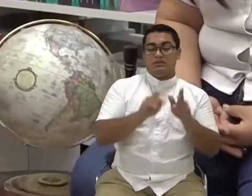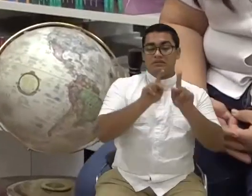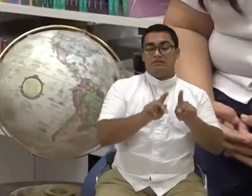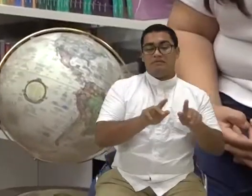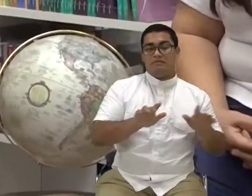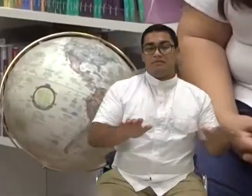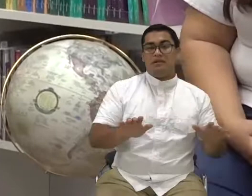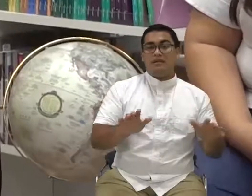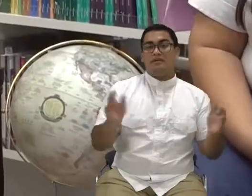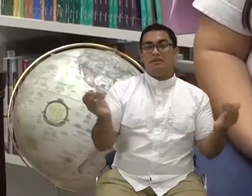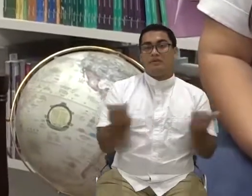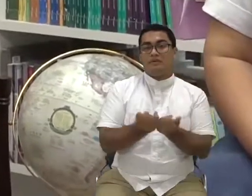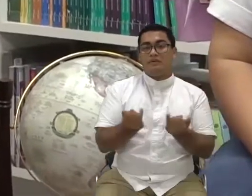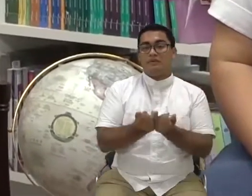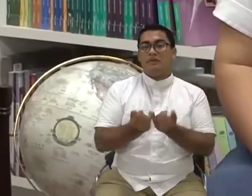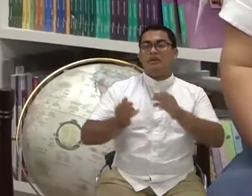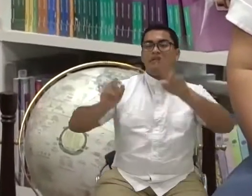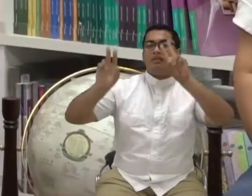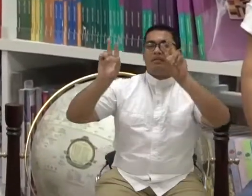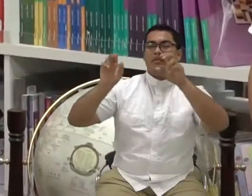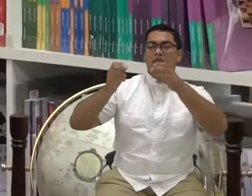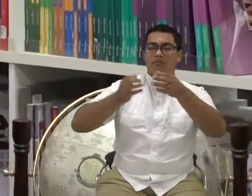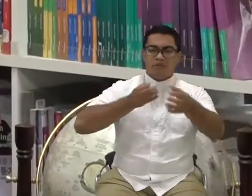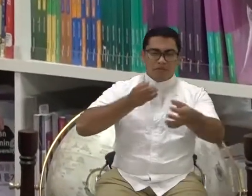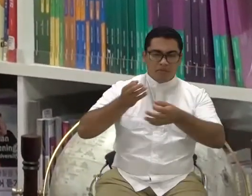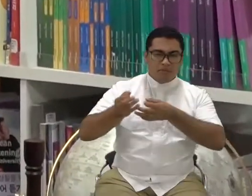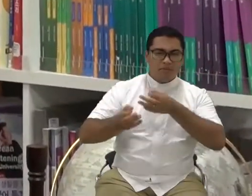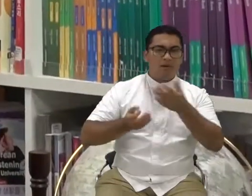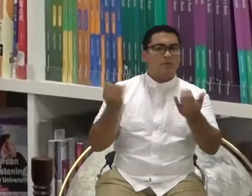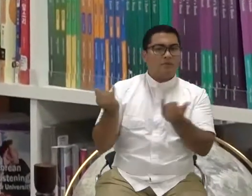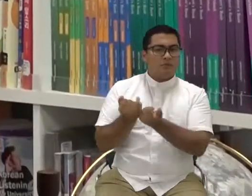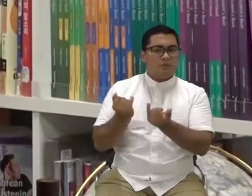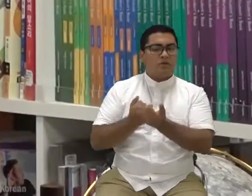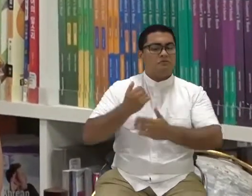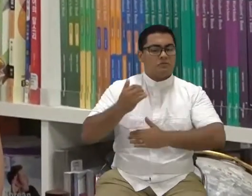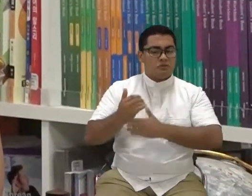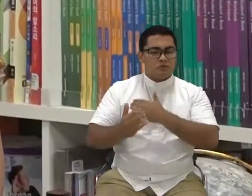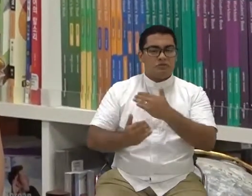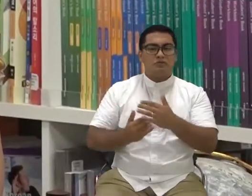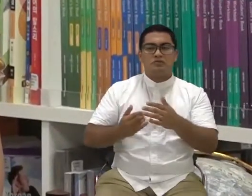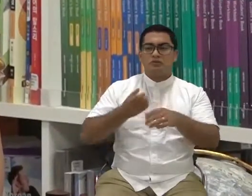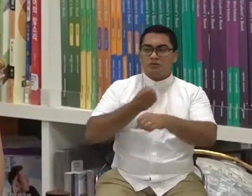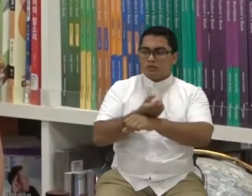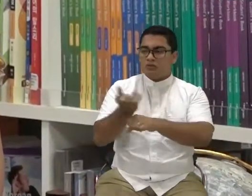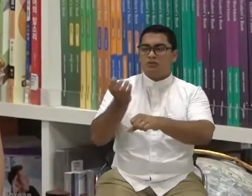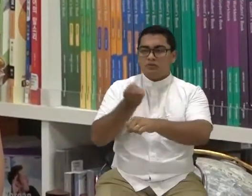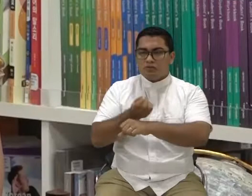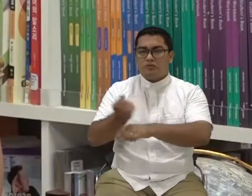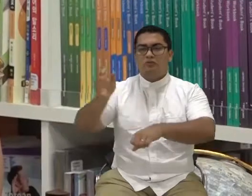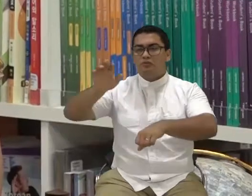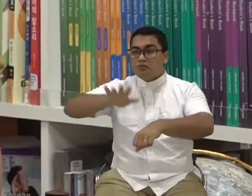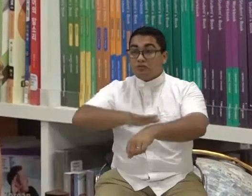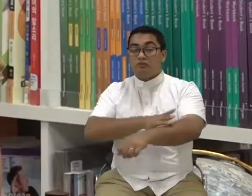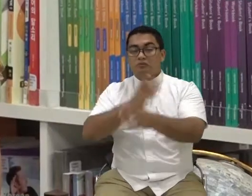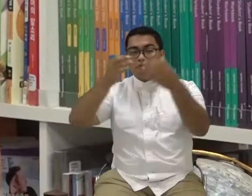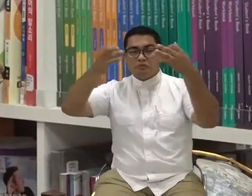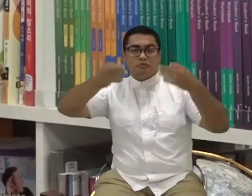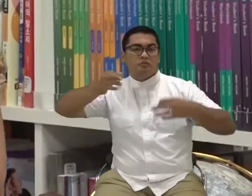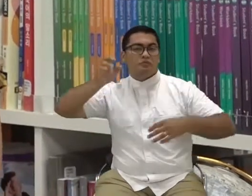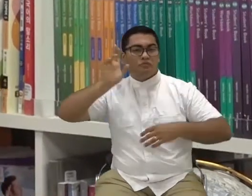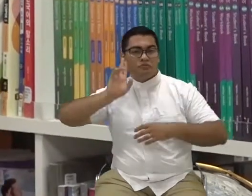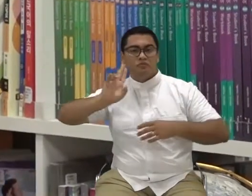es el otro reto. Decimos, ¿cómo transversalizamos el tema? Para eso tenemos que pasar un proceso de sensibilización de todas nuestras autoridades, de todos